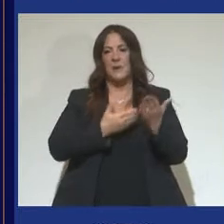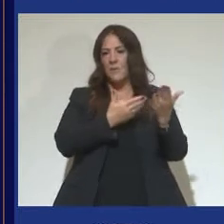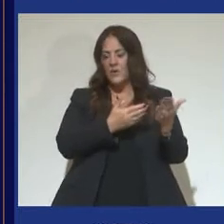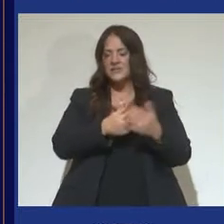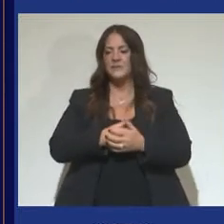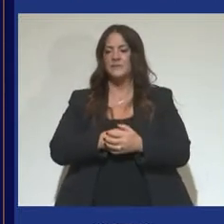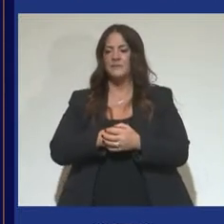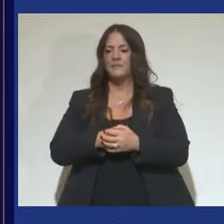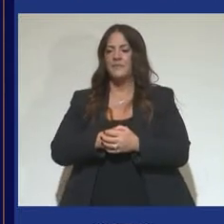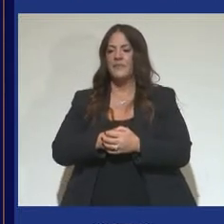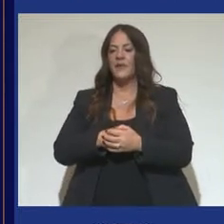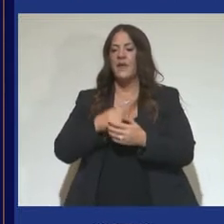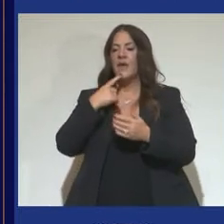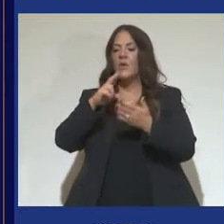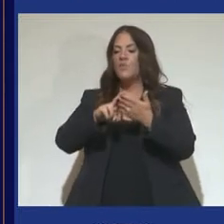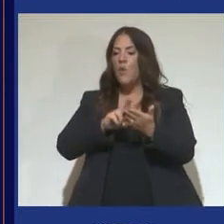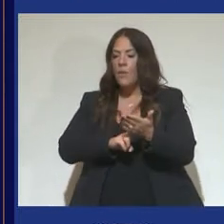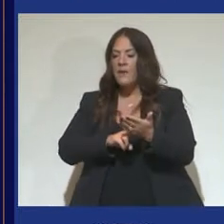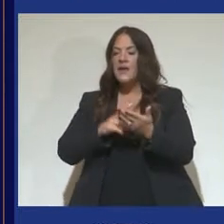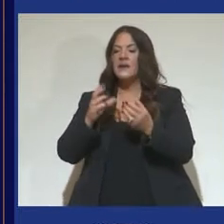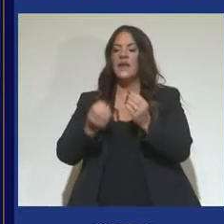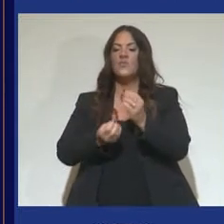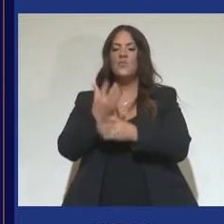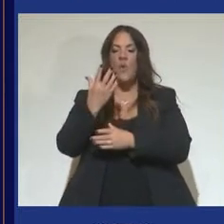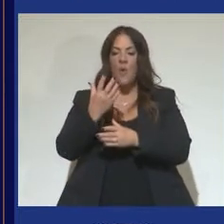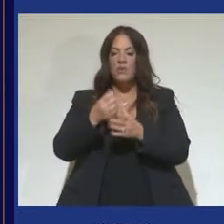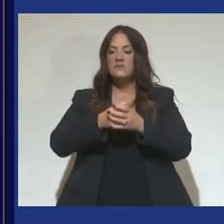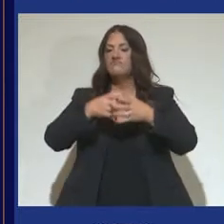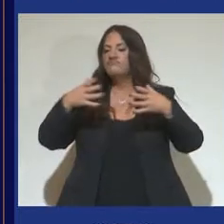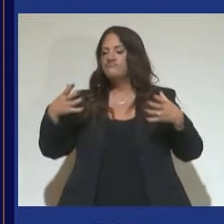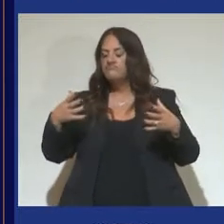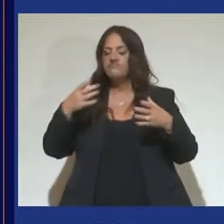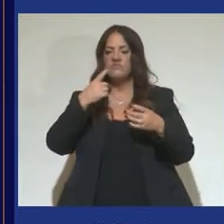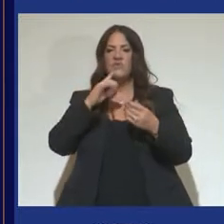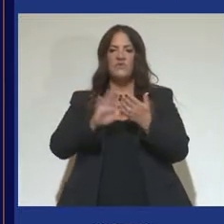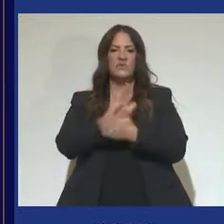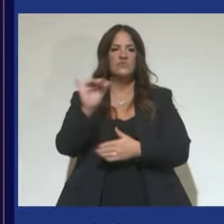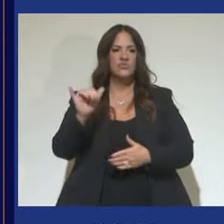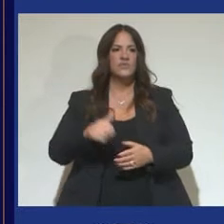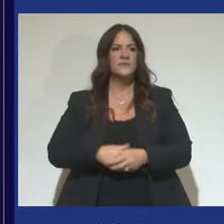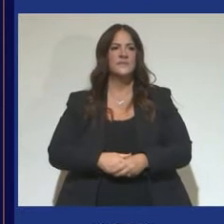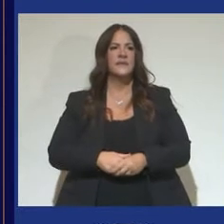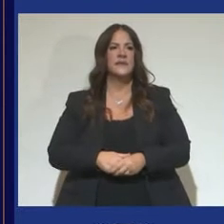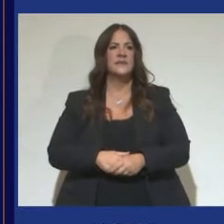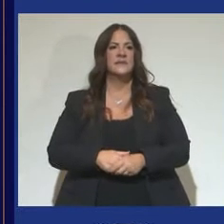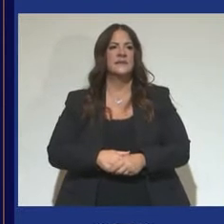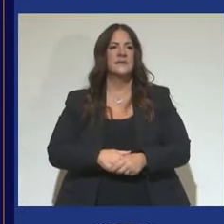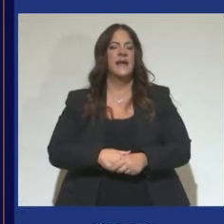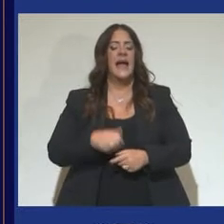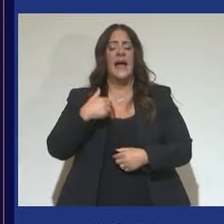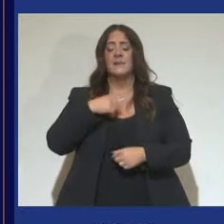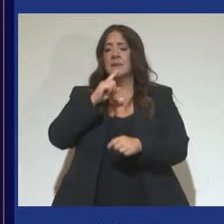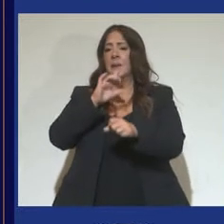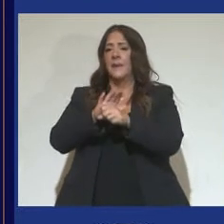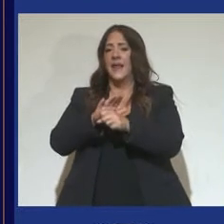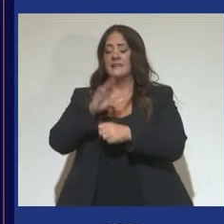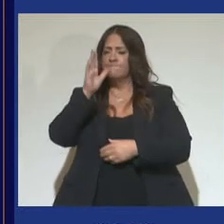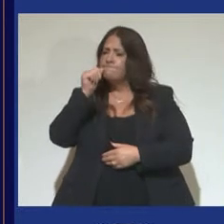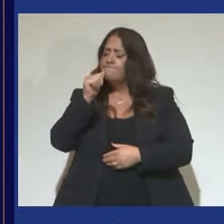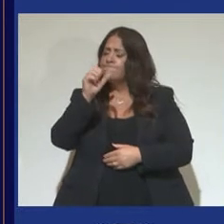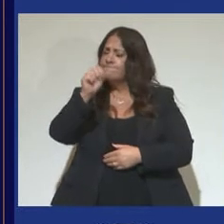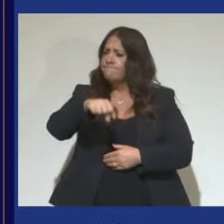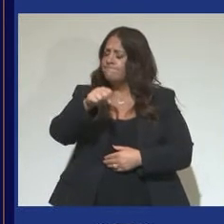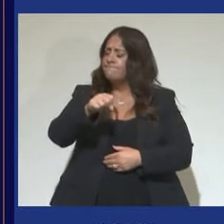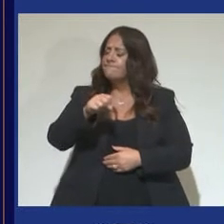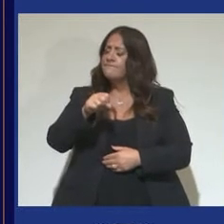también un crecimiento modesto en la matriculación de más estudiantes es un número de modesto y estoy